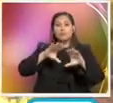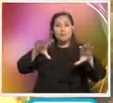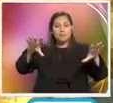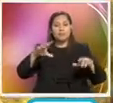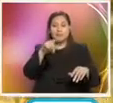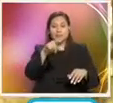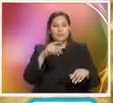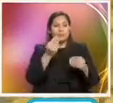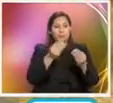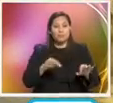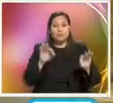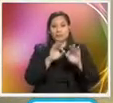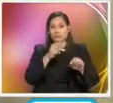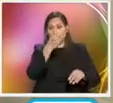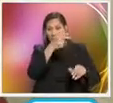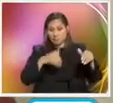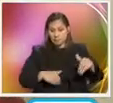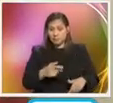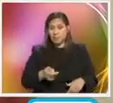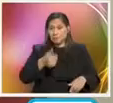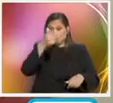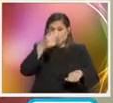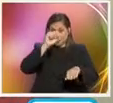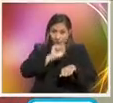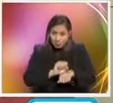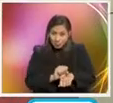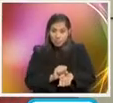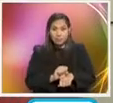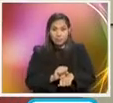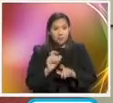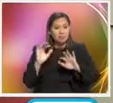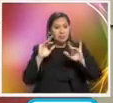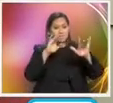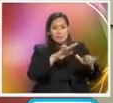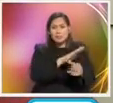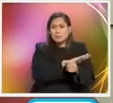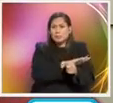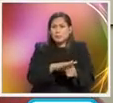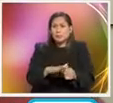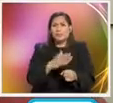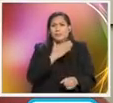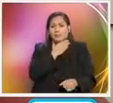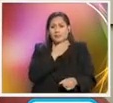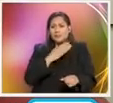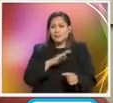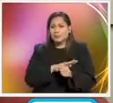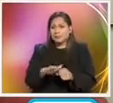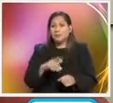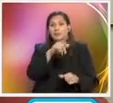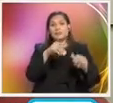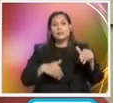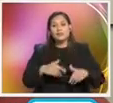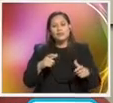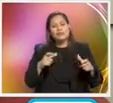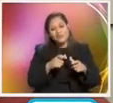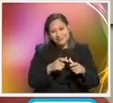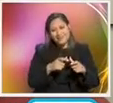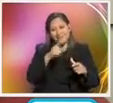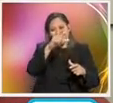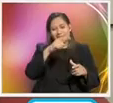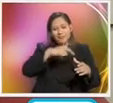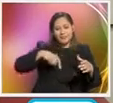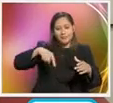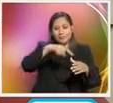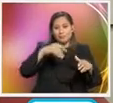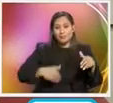muy impresionante esta obra porque desde las primeras semanas tuvimos teatro lleno. La verdad es que estábamos en un teatro mucho más chiquito, en el Círculo